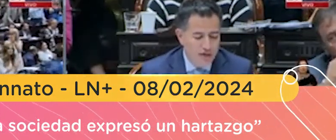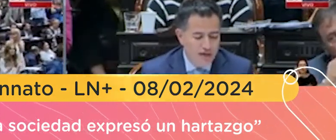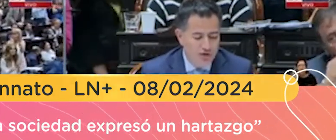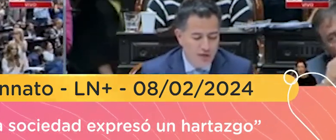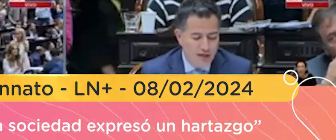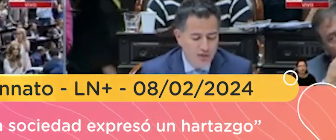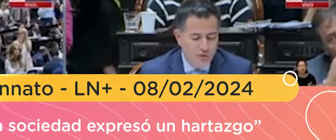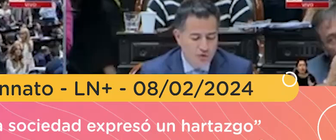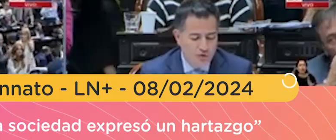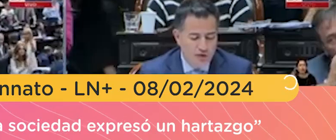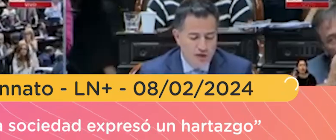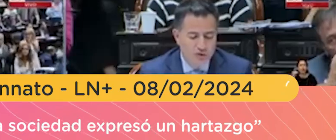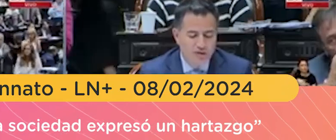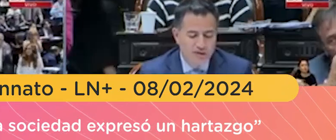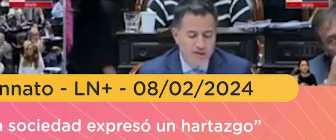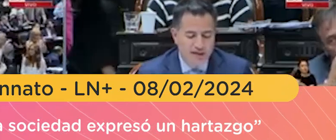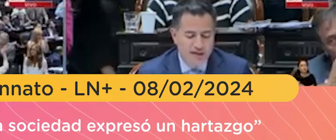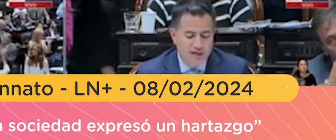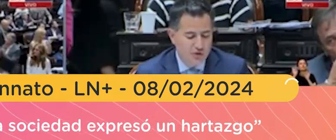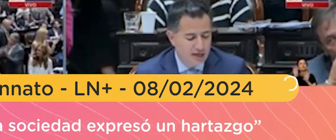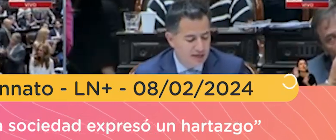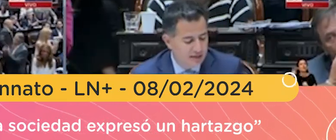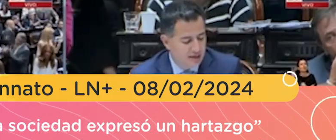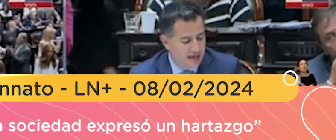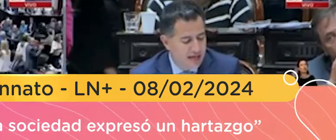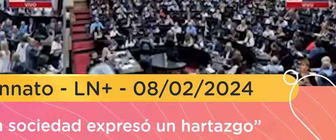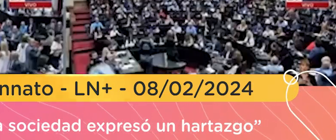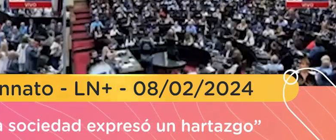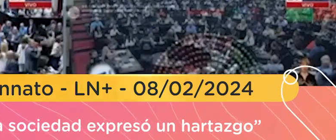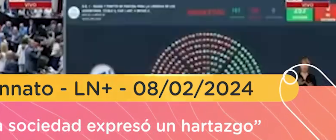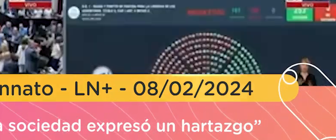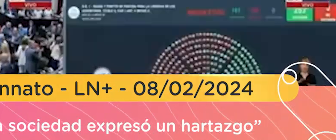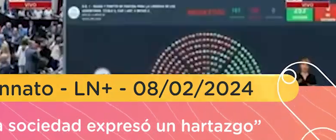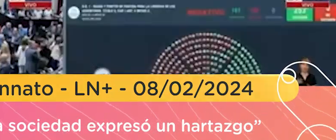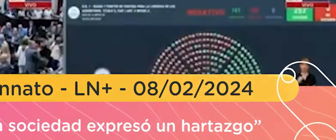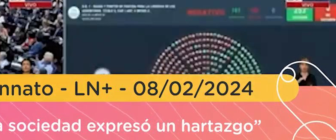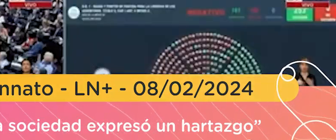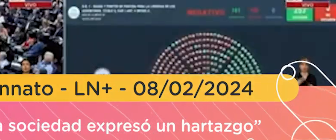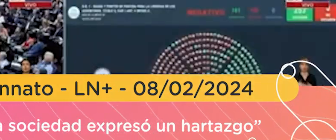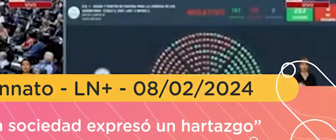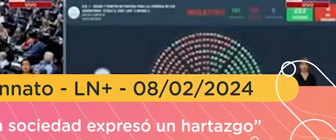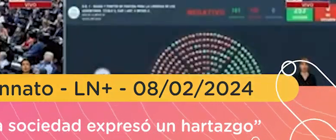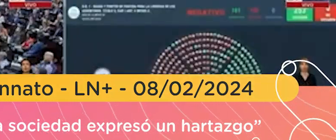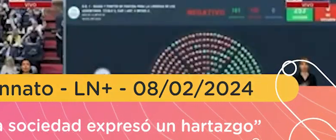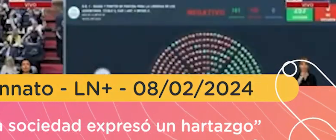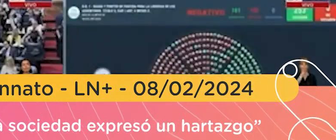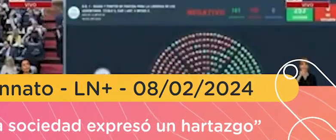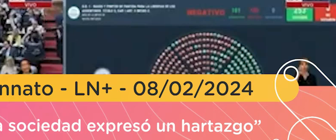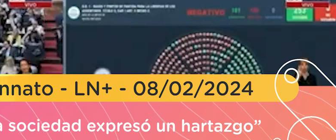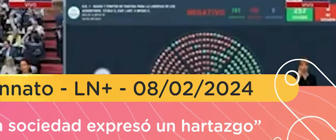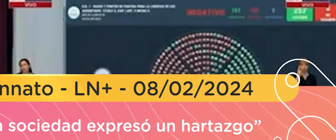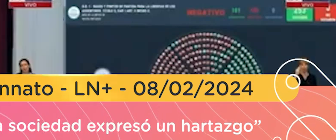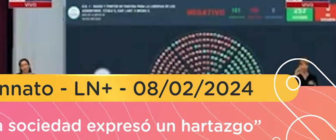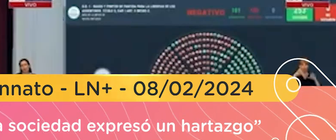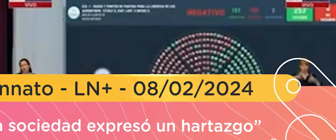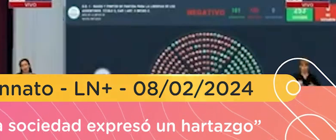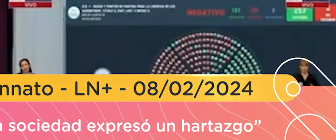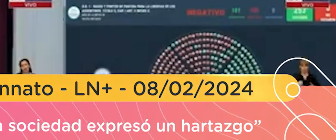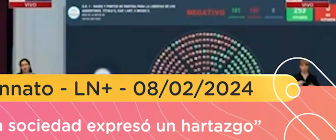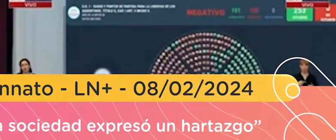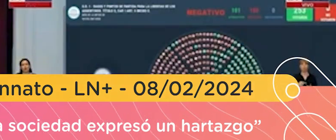hoy. ¿Recordás cómo se llama la empresa? Se llama Nación Servicios. Nación Servicios. Entonces, lo estaba mirando, 1.150